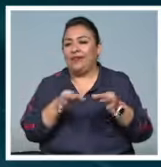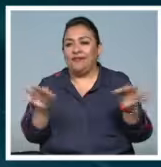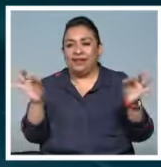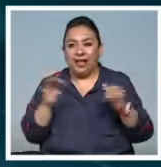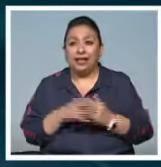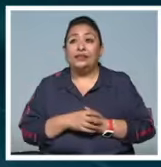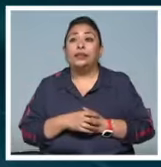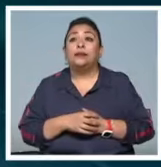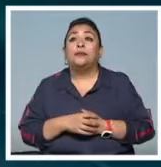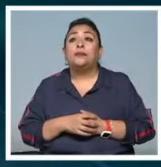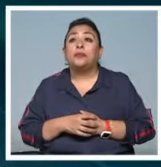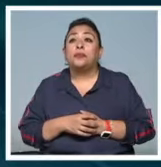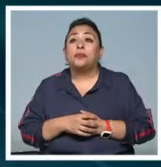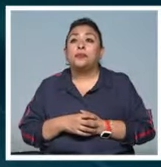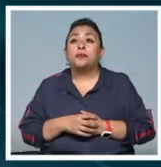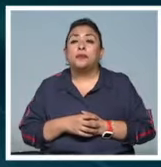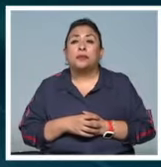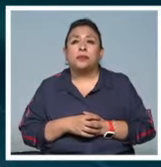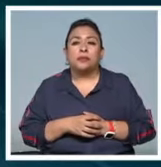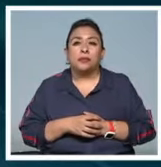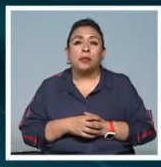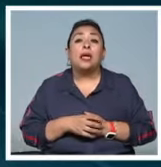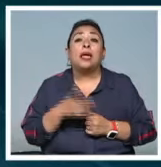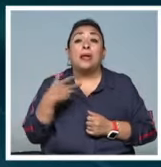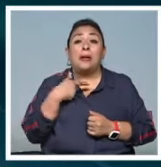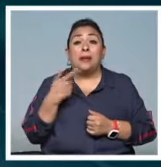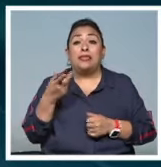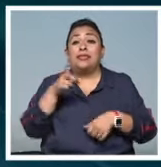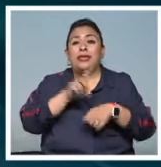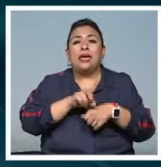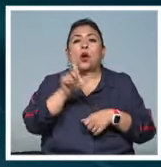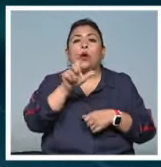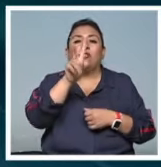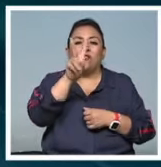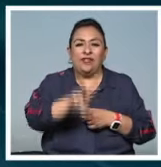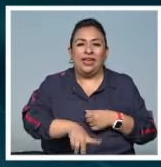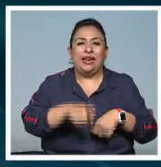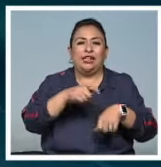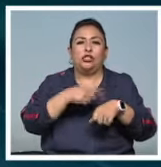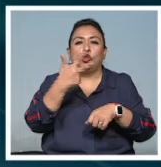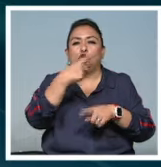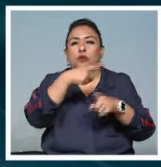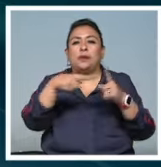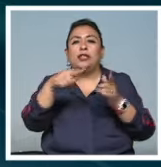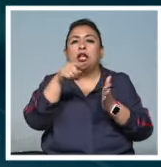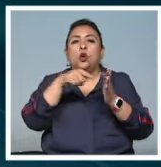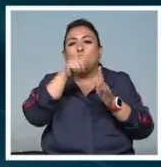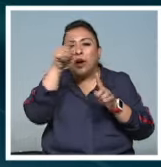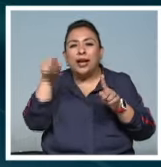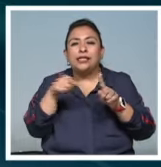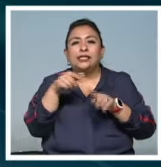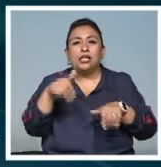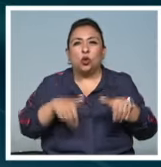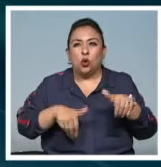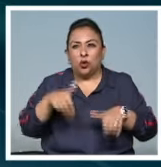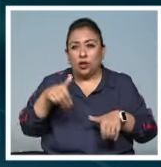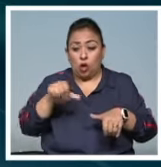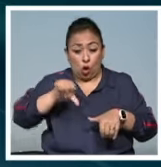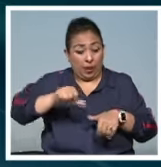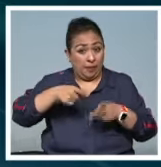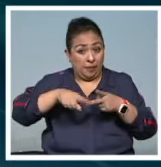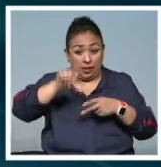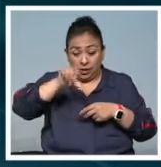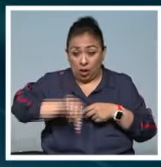vez que cuento la primera palmada te apareces. Nos presentamos todos los viernes a las 8:30 en el Círculo Teatral, desde hoy